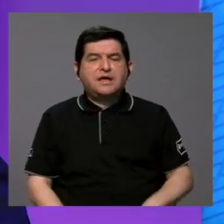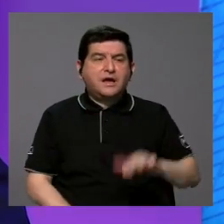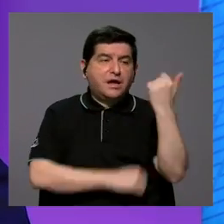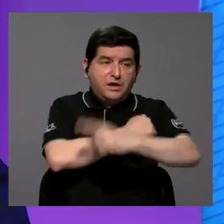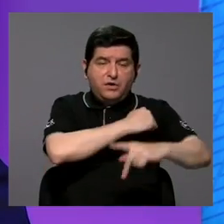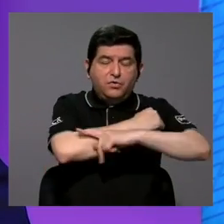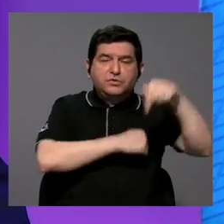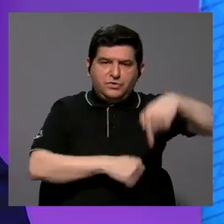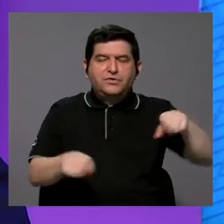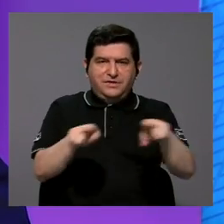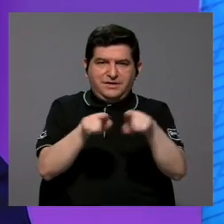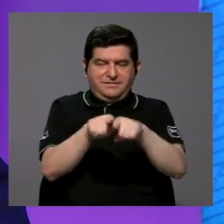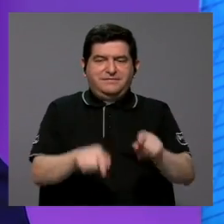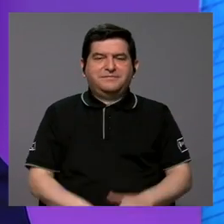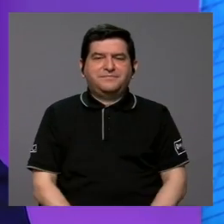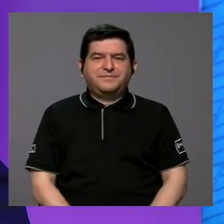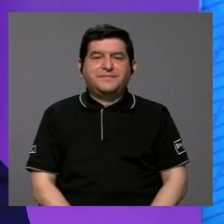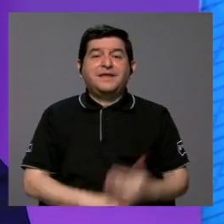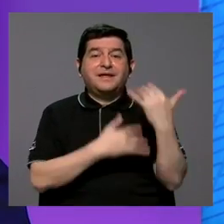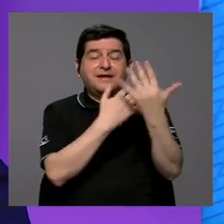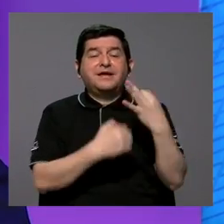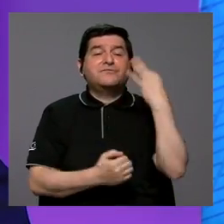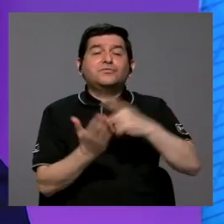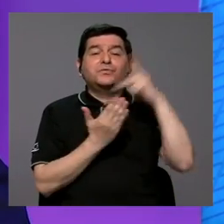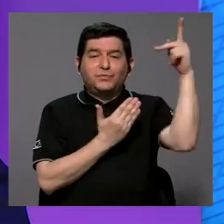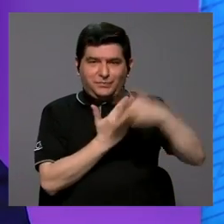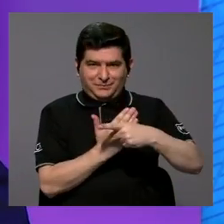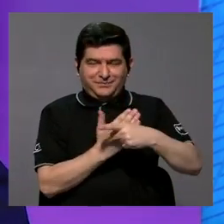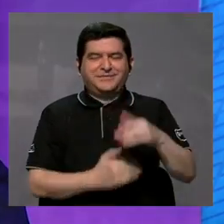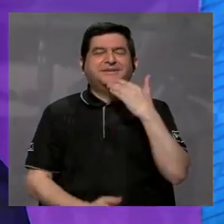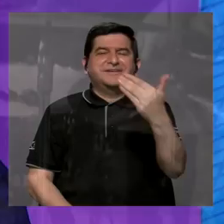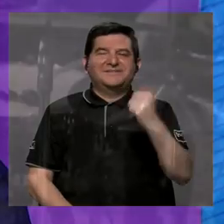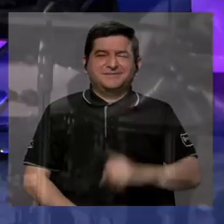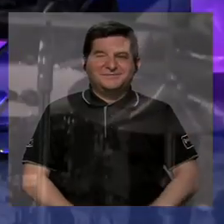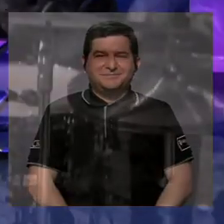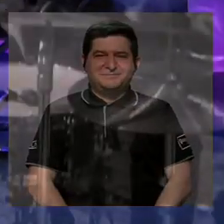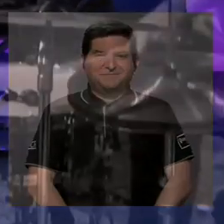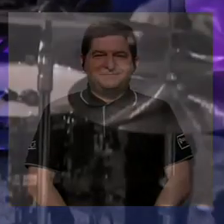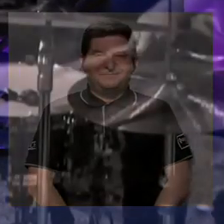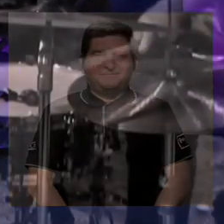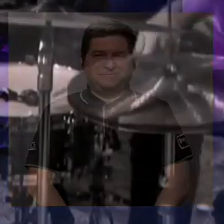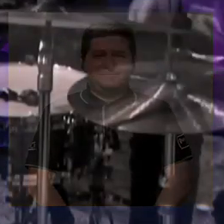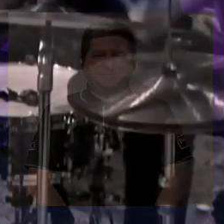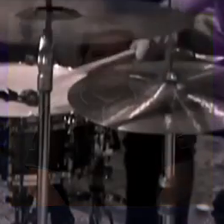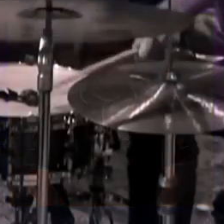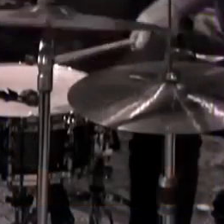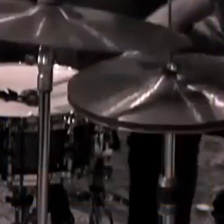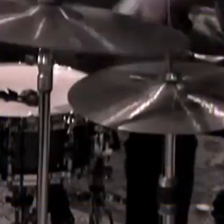sino acá en nuestro país. Les esperamos en el próximo programa. Muchas gracias.